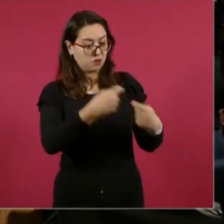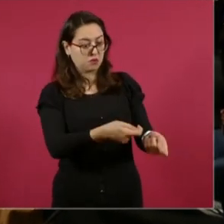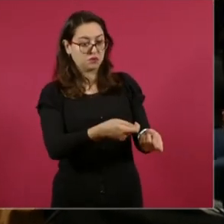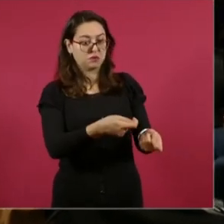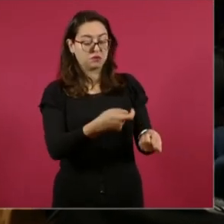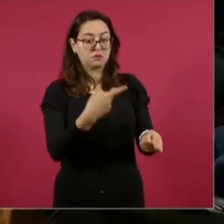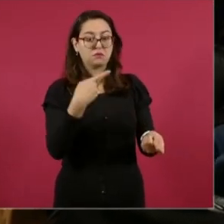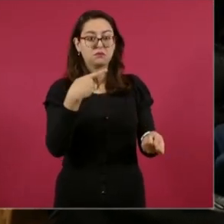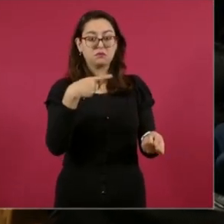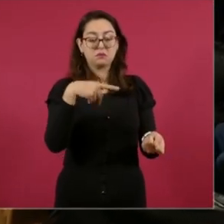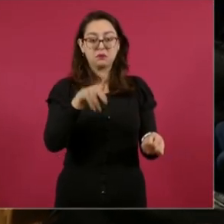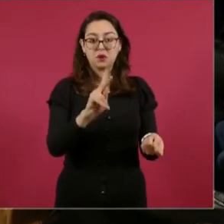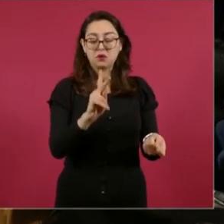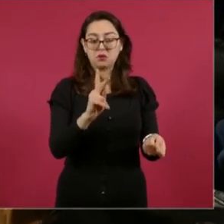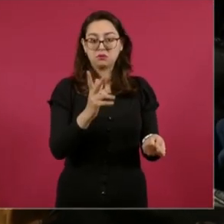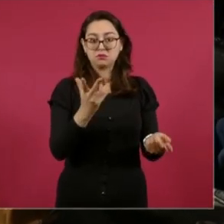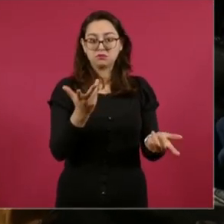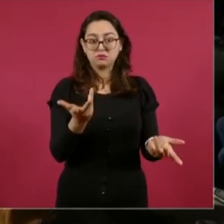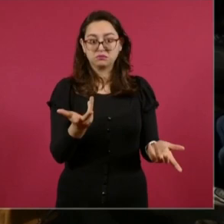atonta